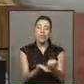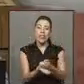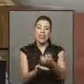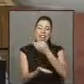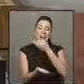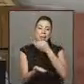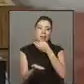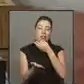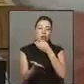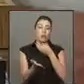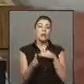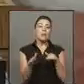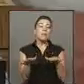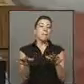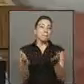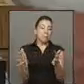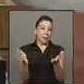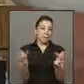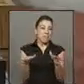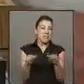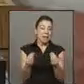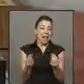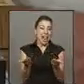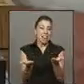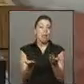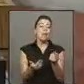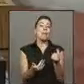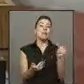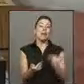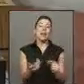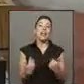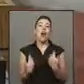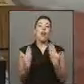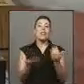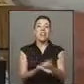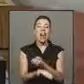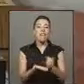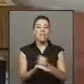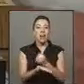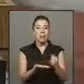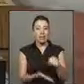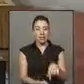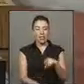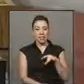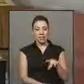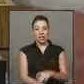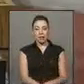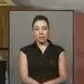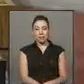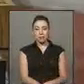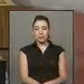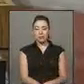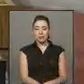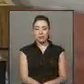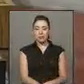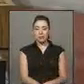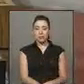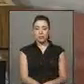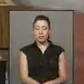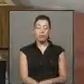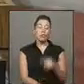bioequivalentes a disposición de los chilenos en las farmacias de nuestro territorio nacional. Sé que no es